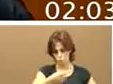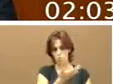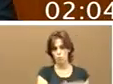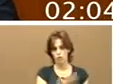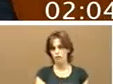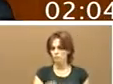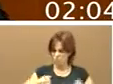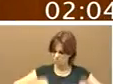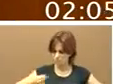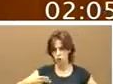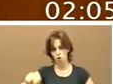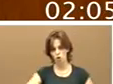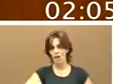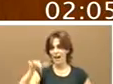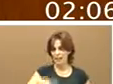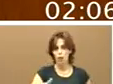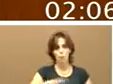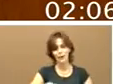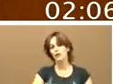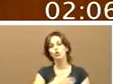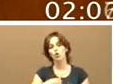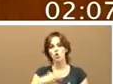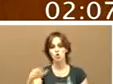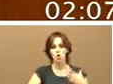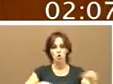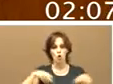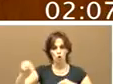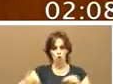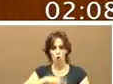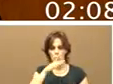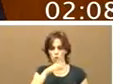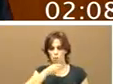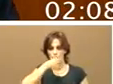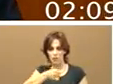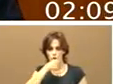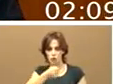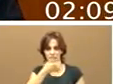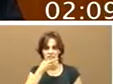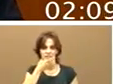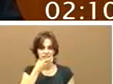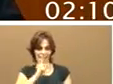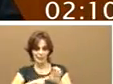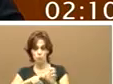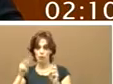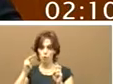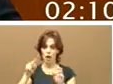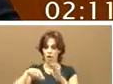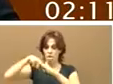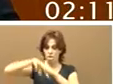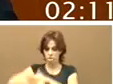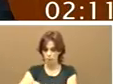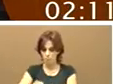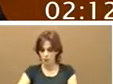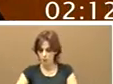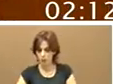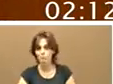del no aquí y en todo porque para el PSOE cuanto peor le vaya a Extremadura mejor le irá a